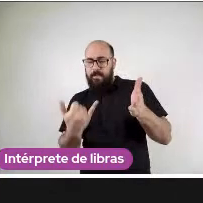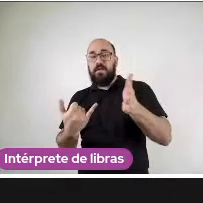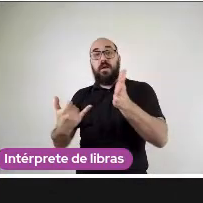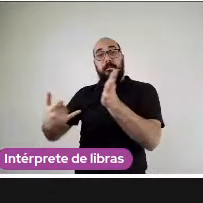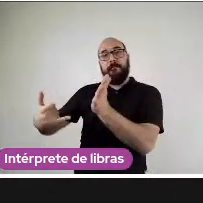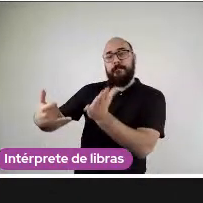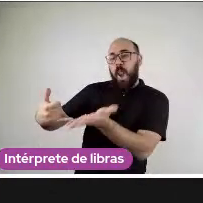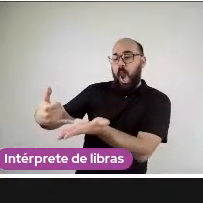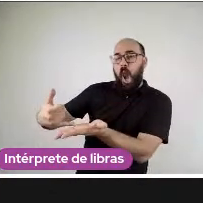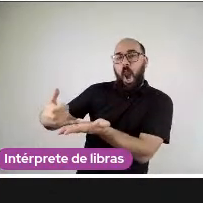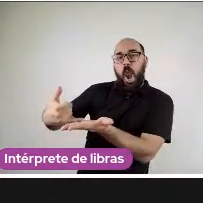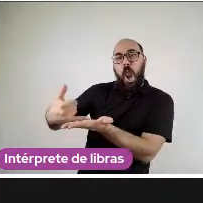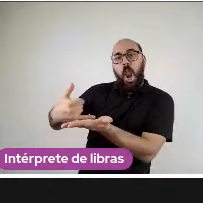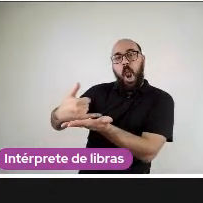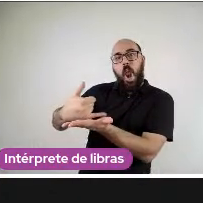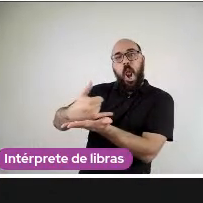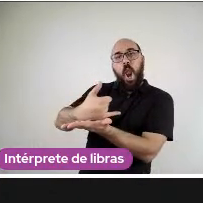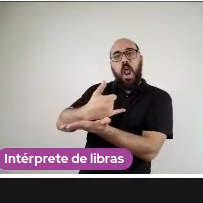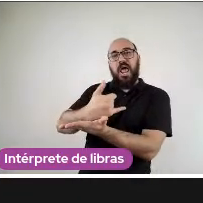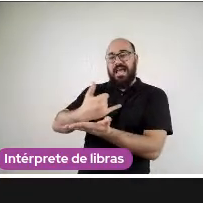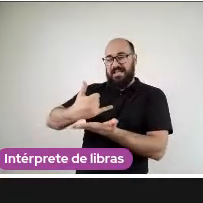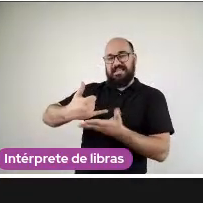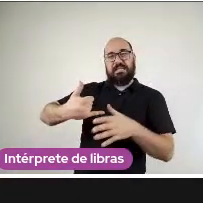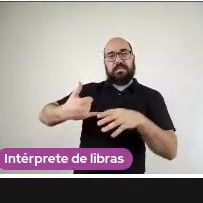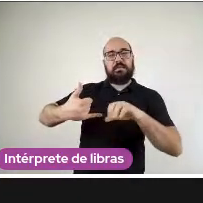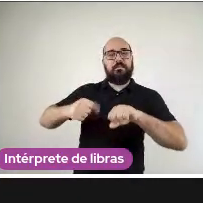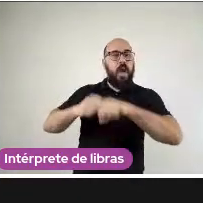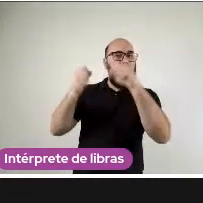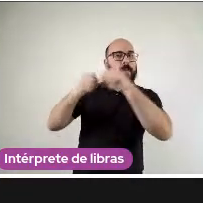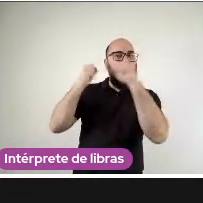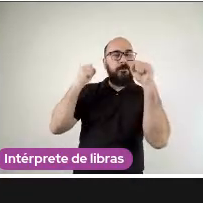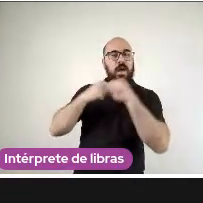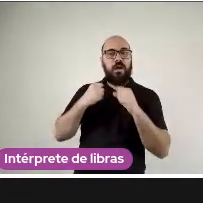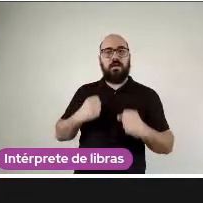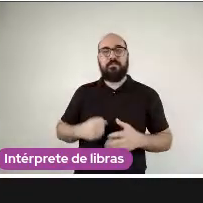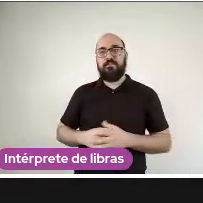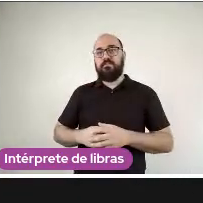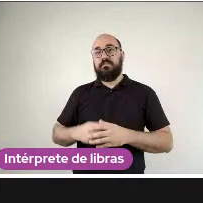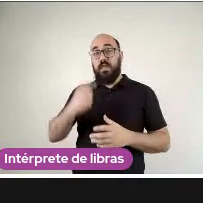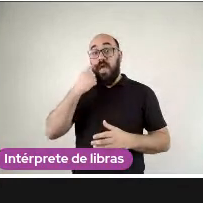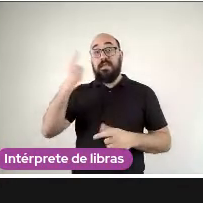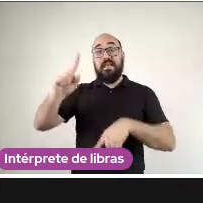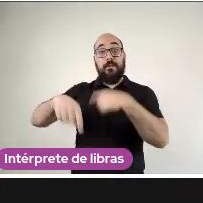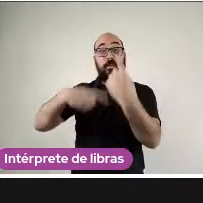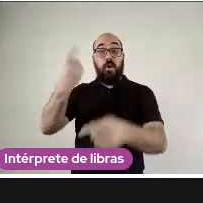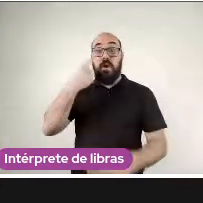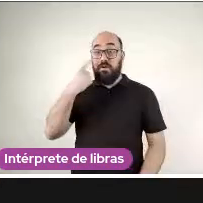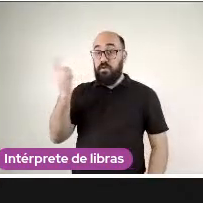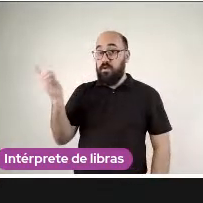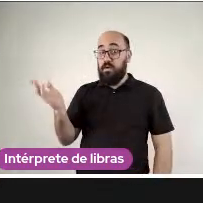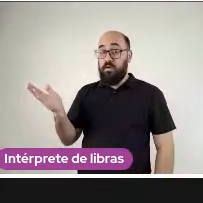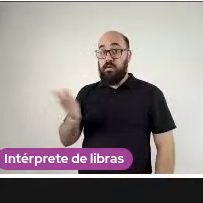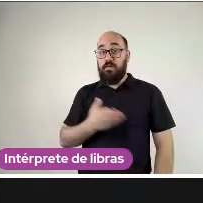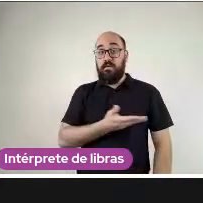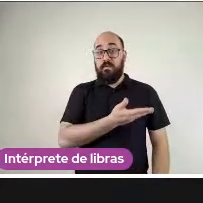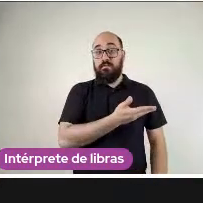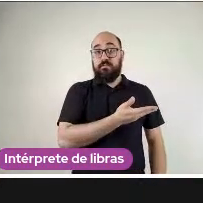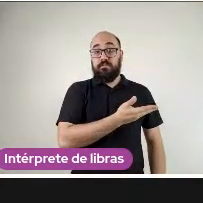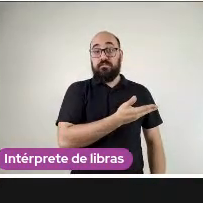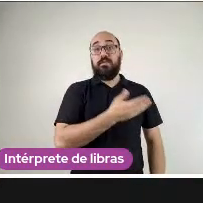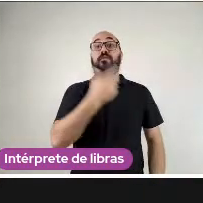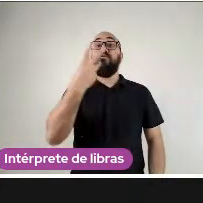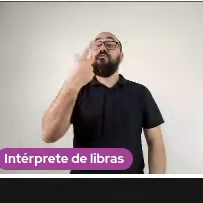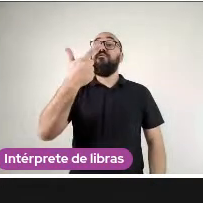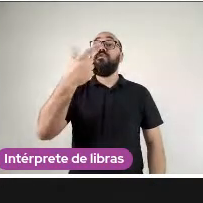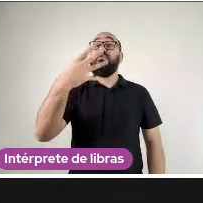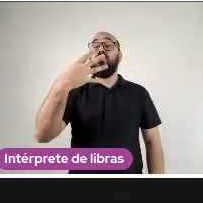24 horas después. La pradera se había, bueno, pues dañado, como podéis ver, se ve el sitio donde arrastró el ancla y cómo